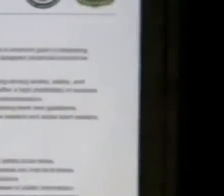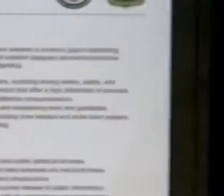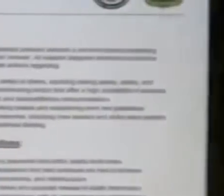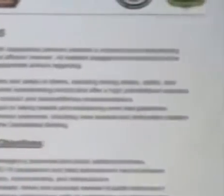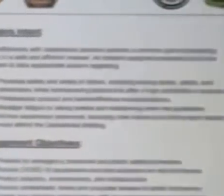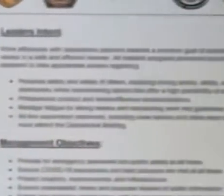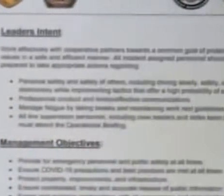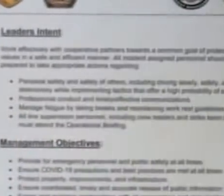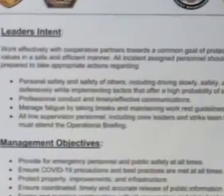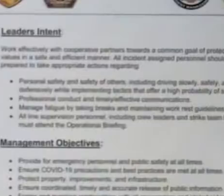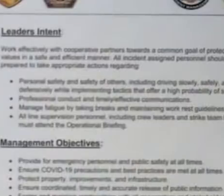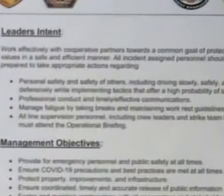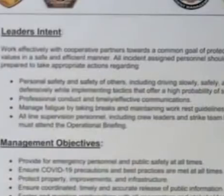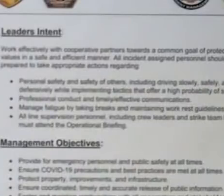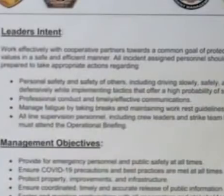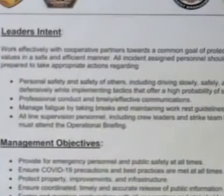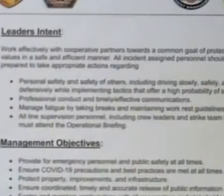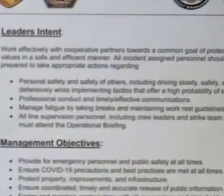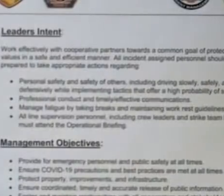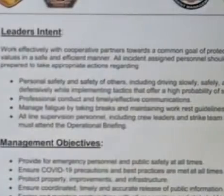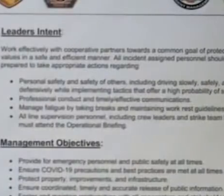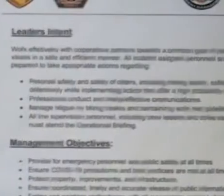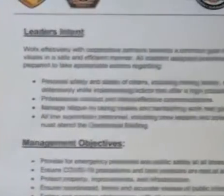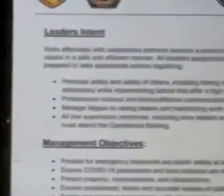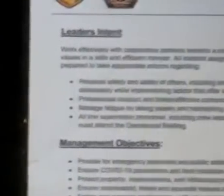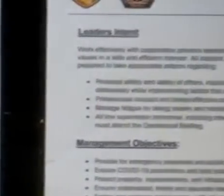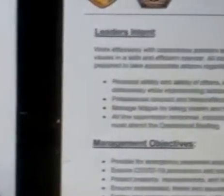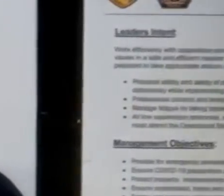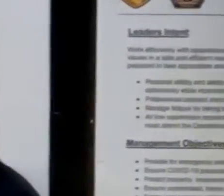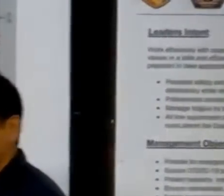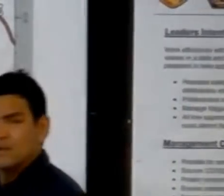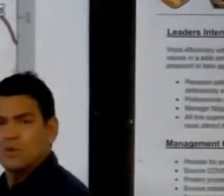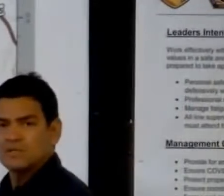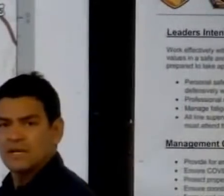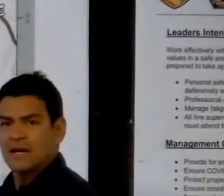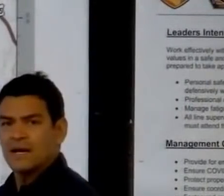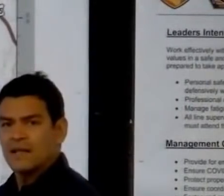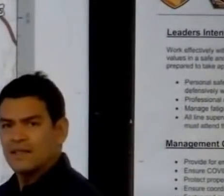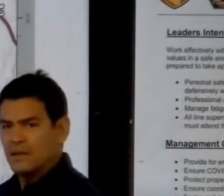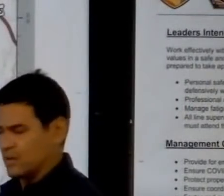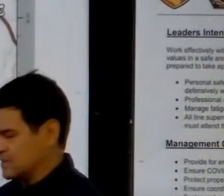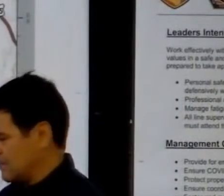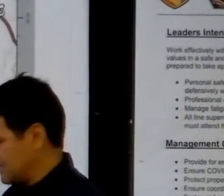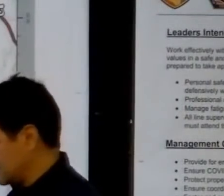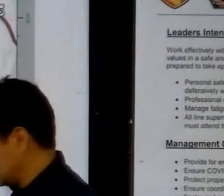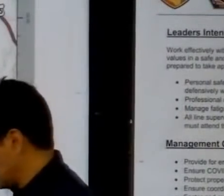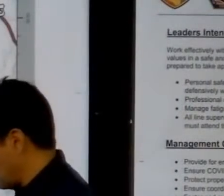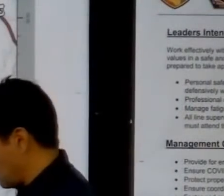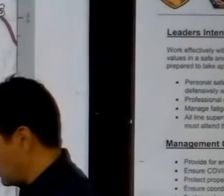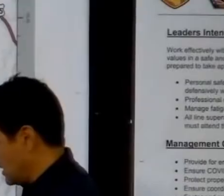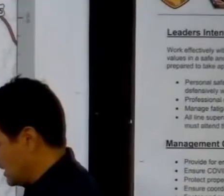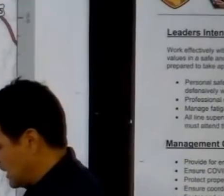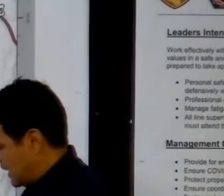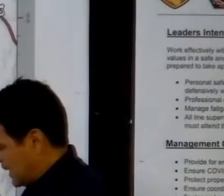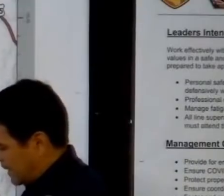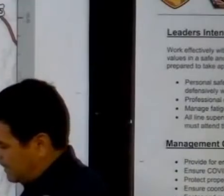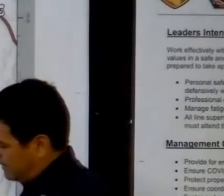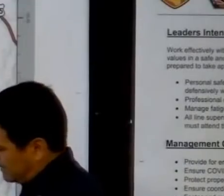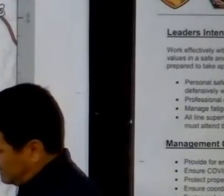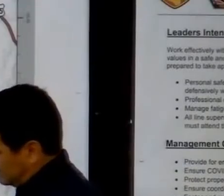Buenas tardes, vocero Marco Rodríguez con el incidente de Caldor, con un breve informativo acerca de lo que está pasando